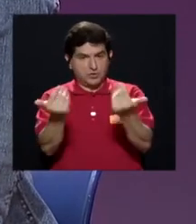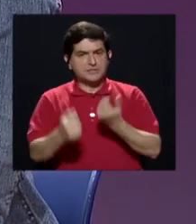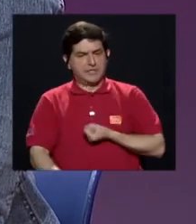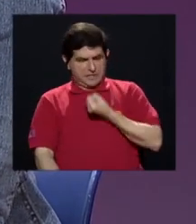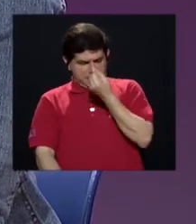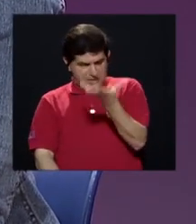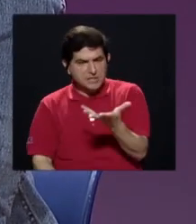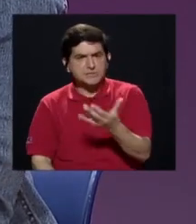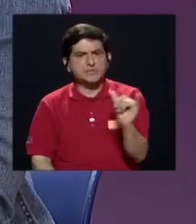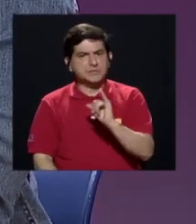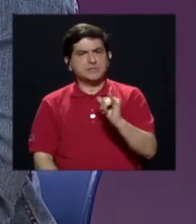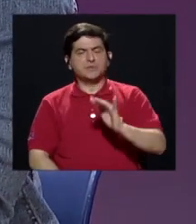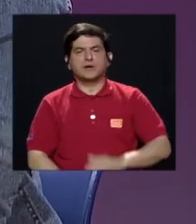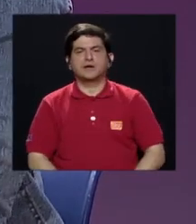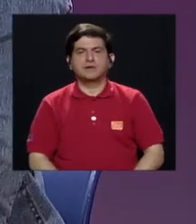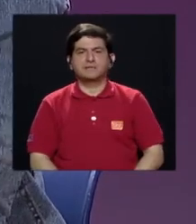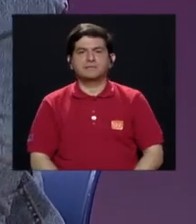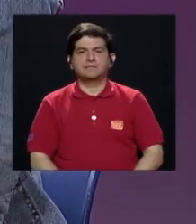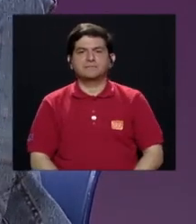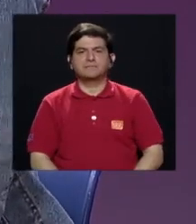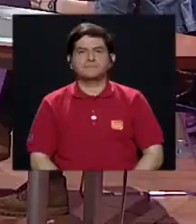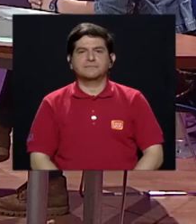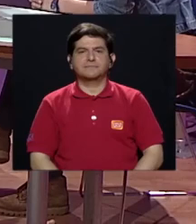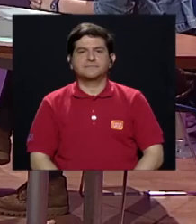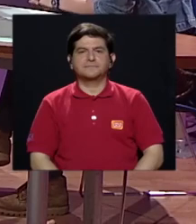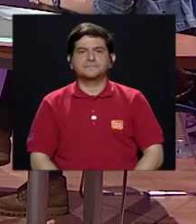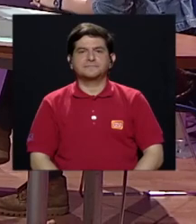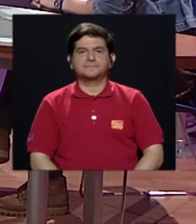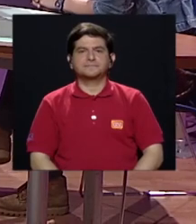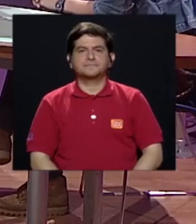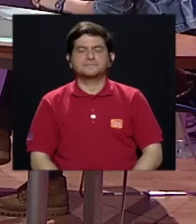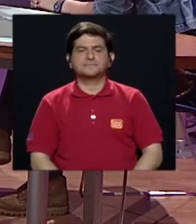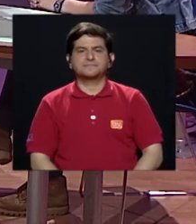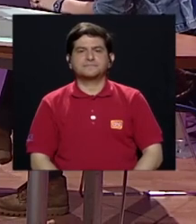expresar también como ustedes expresan?